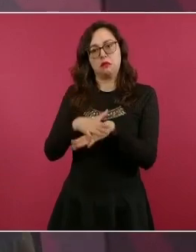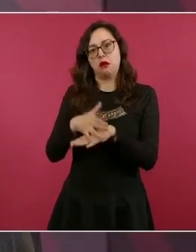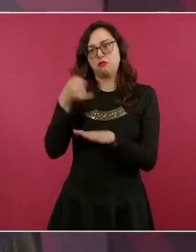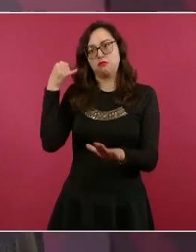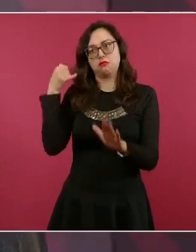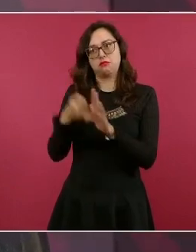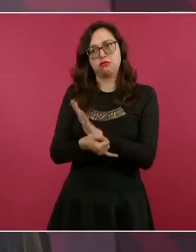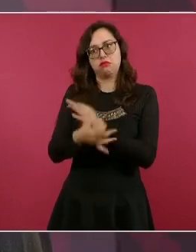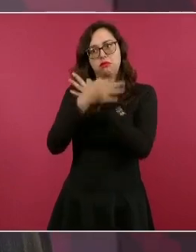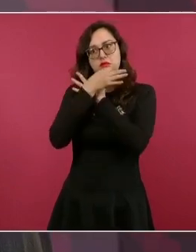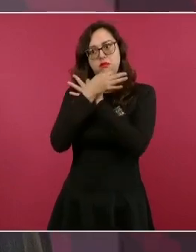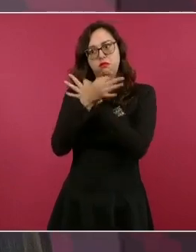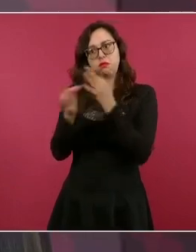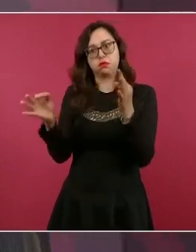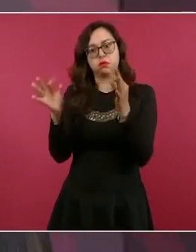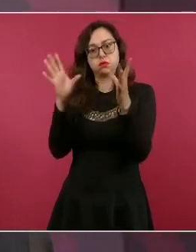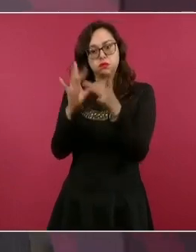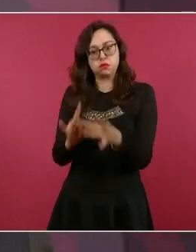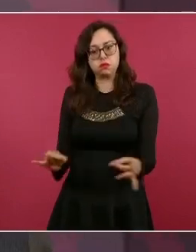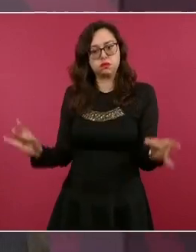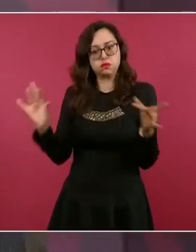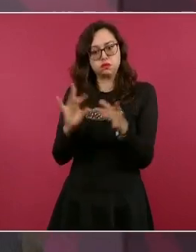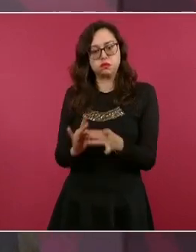Y lo hizo